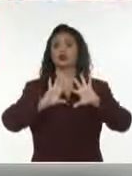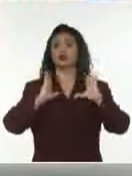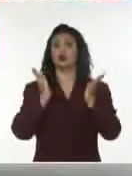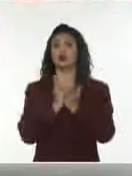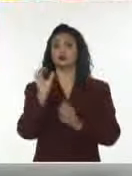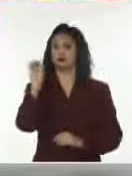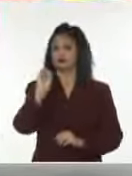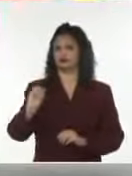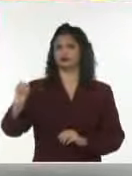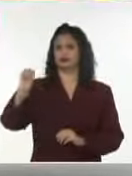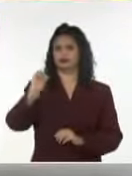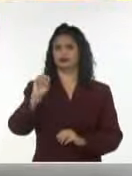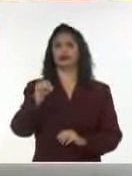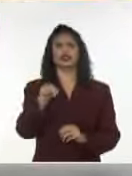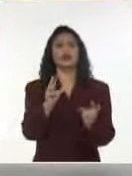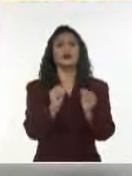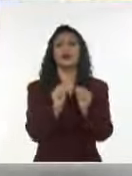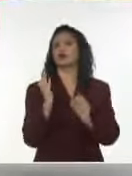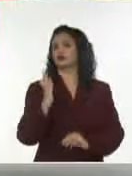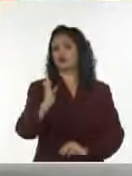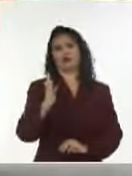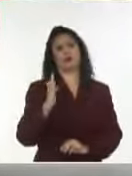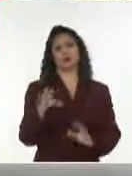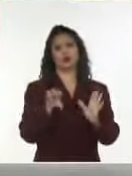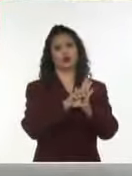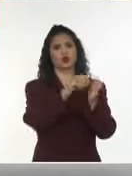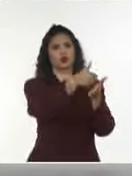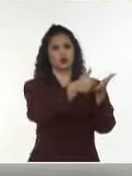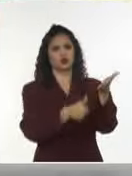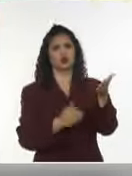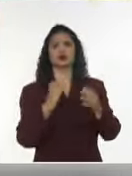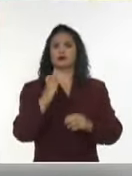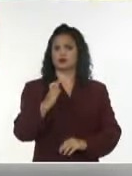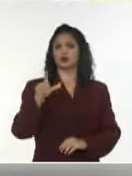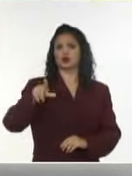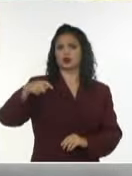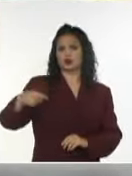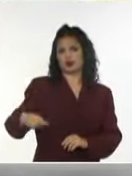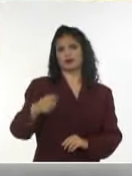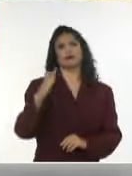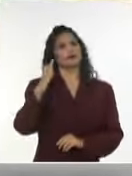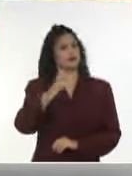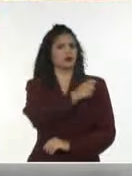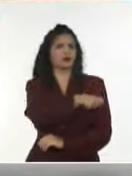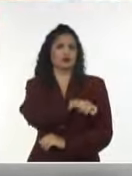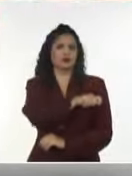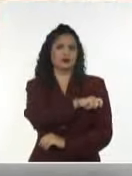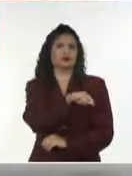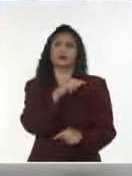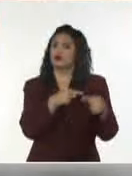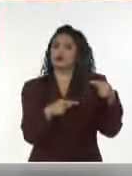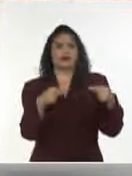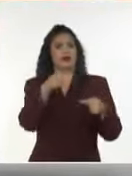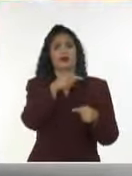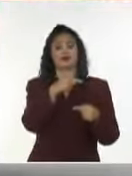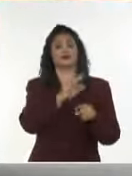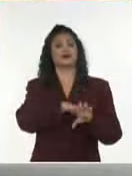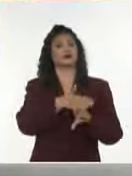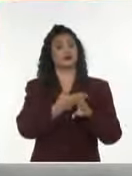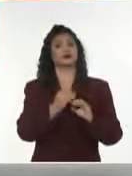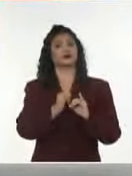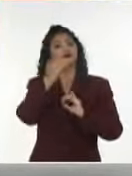del mismo será el respeto a la Constitución, las leyes, instituciones y al pueblo. Más adelante agradeció a los venezolanos